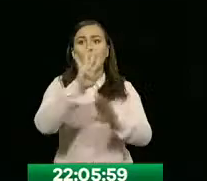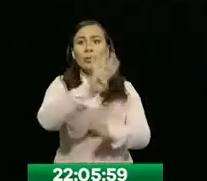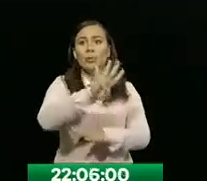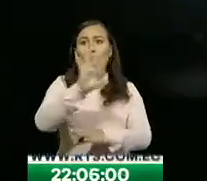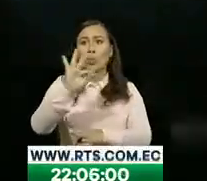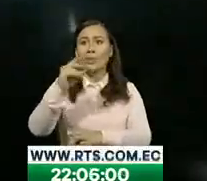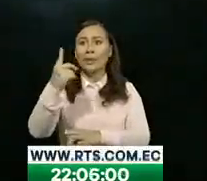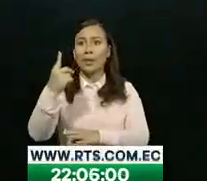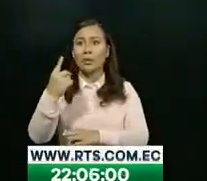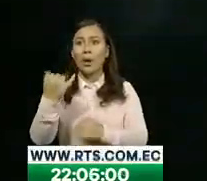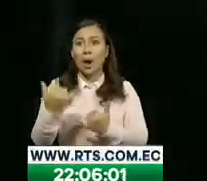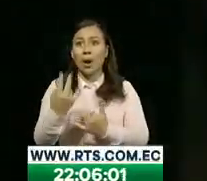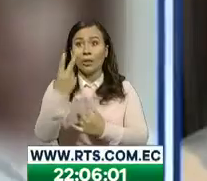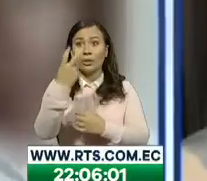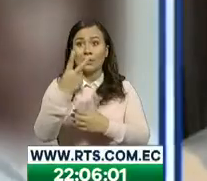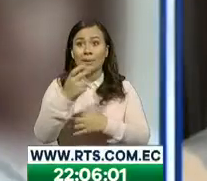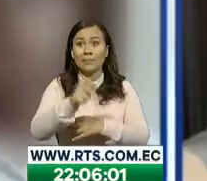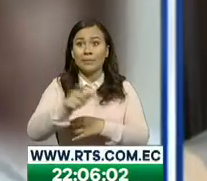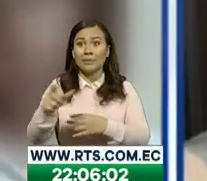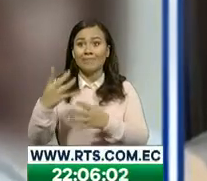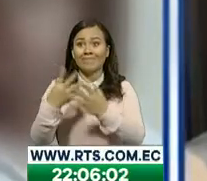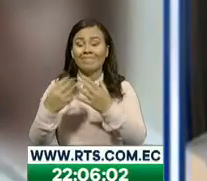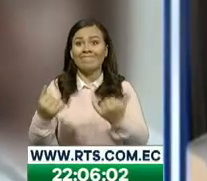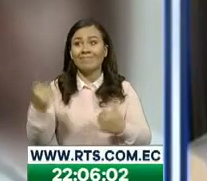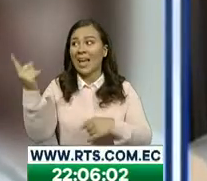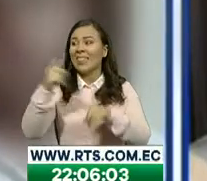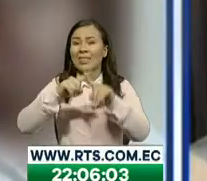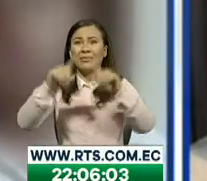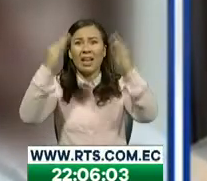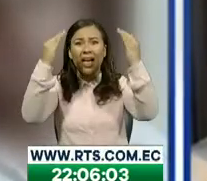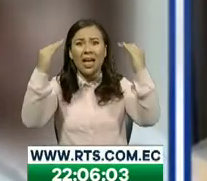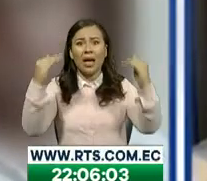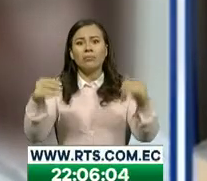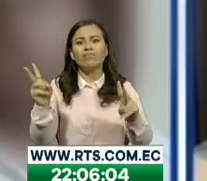dejó a 12 personas detenidas, ahora procesadas por diferentes delitos. Tráfico.